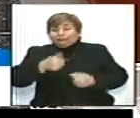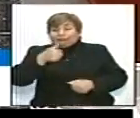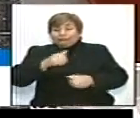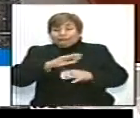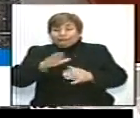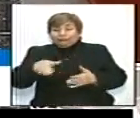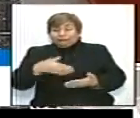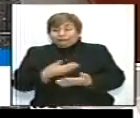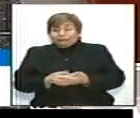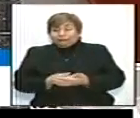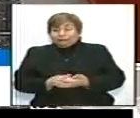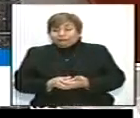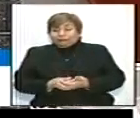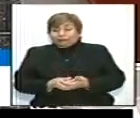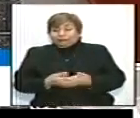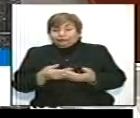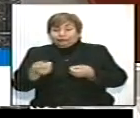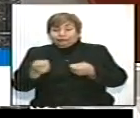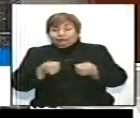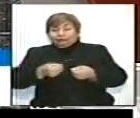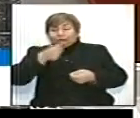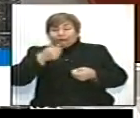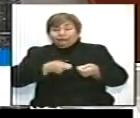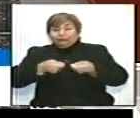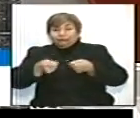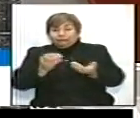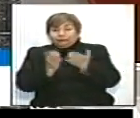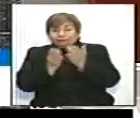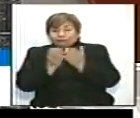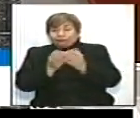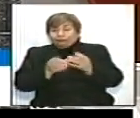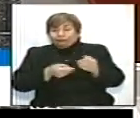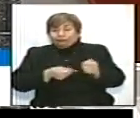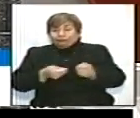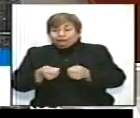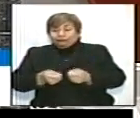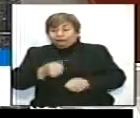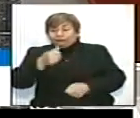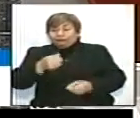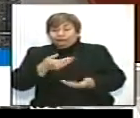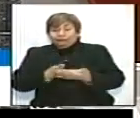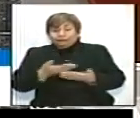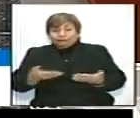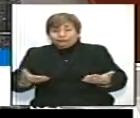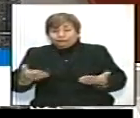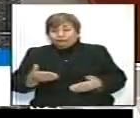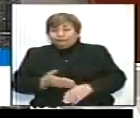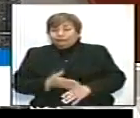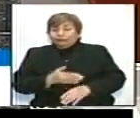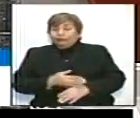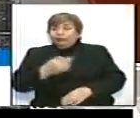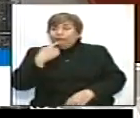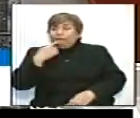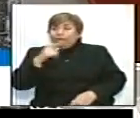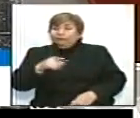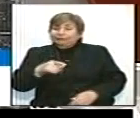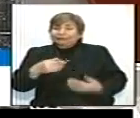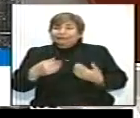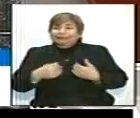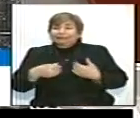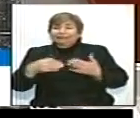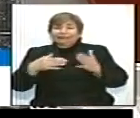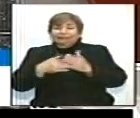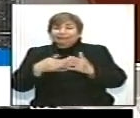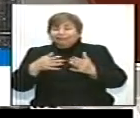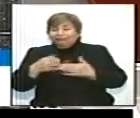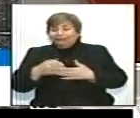general, un director académico y un director de bienestar y desarrollo estudiantil, ¿no? Y esto tiene una contraparte